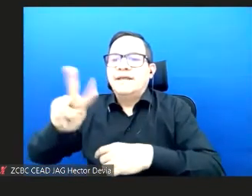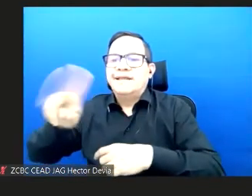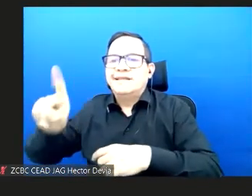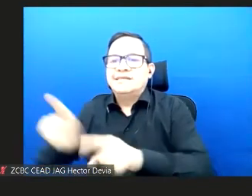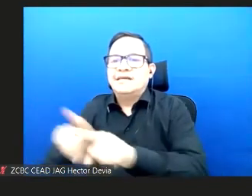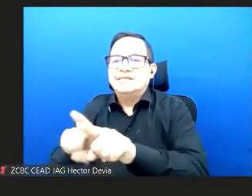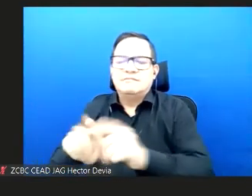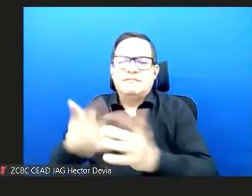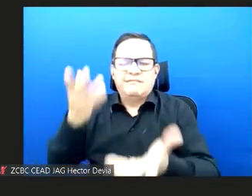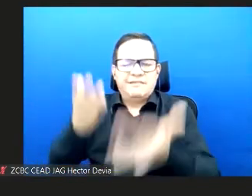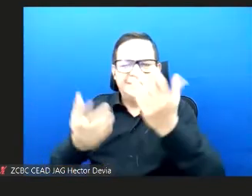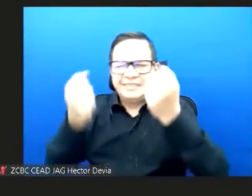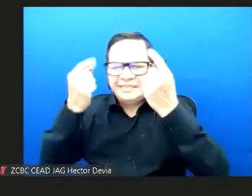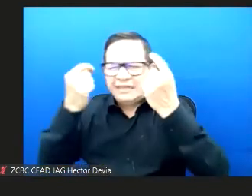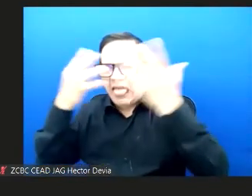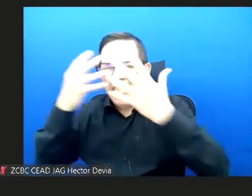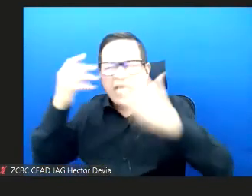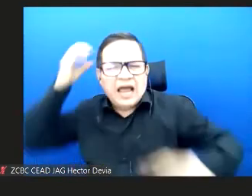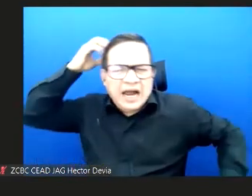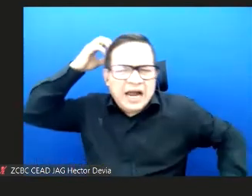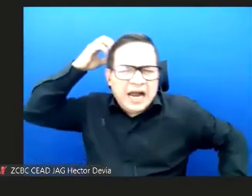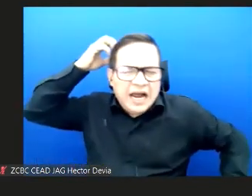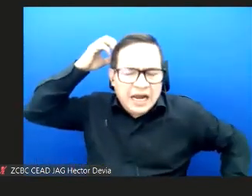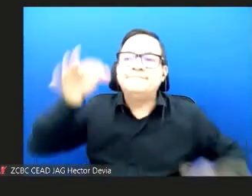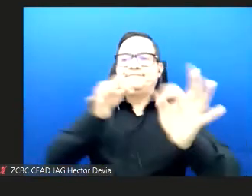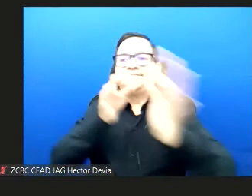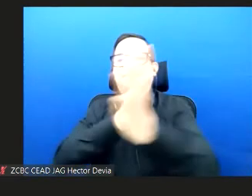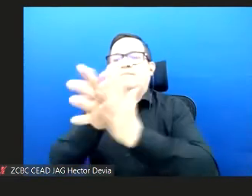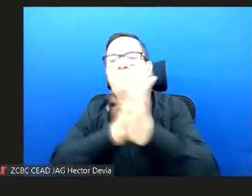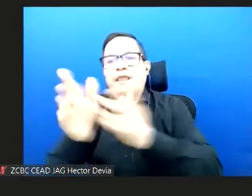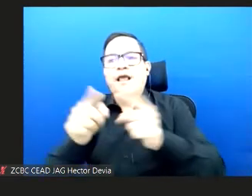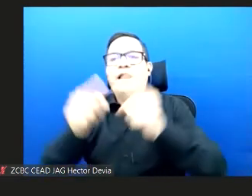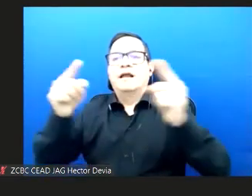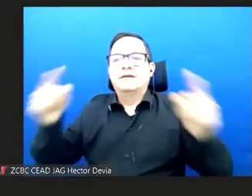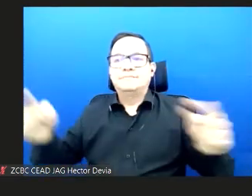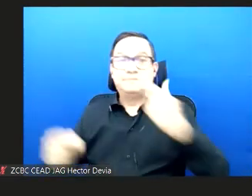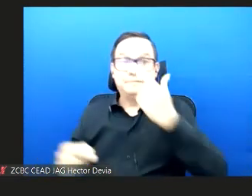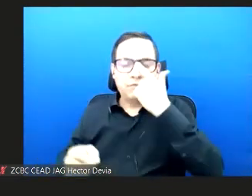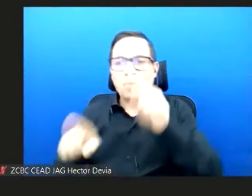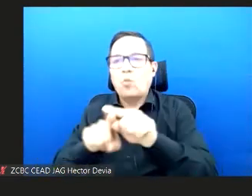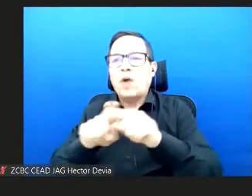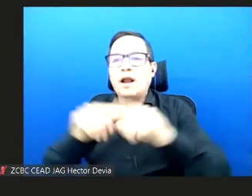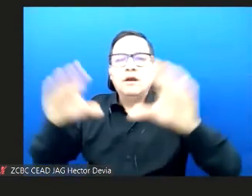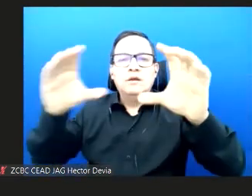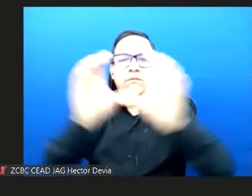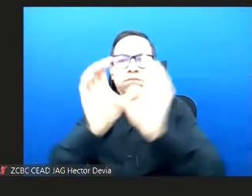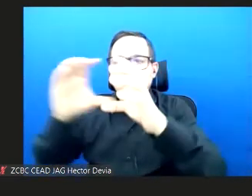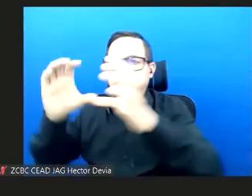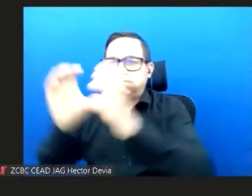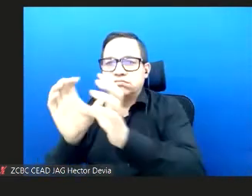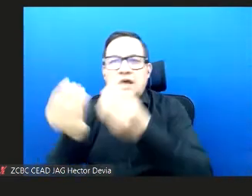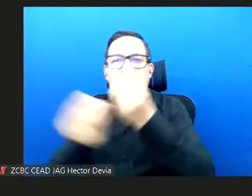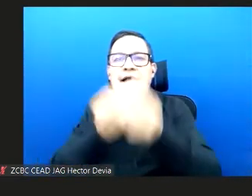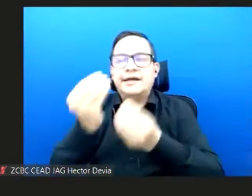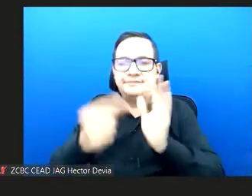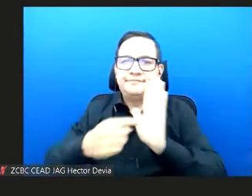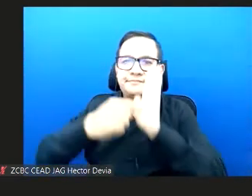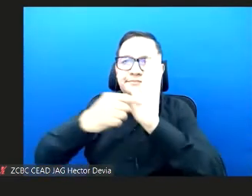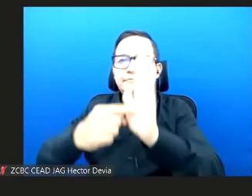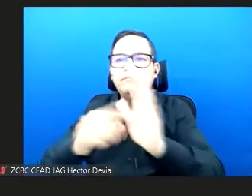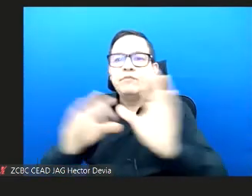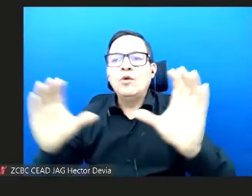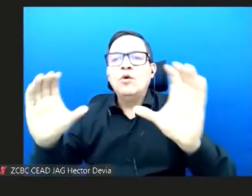poco mejor todo esto. ¿Sí? Entonces vamos a ver las operaciones entre conjuntos. Vamos a ver lo que les decía, la unión